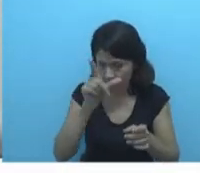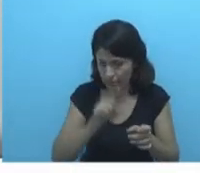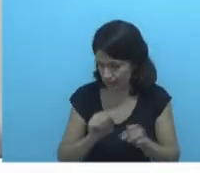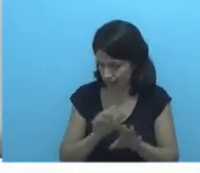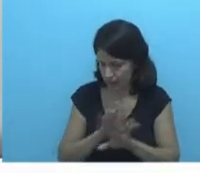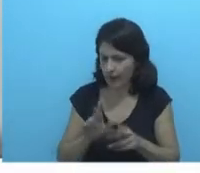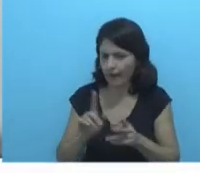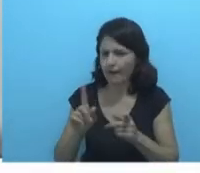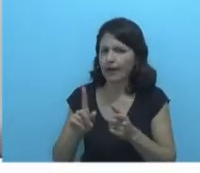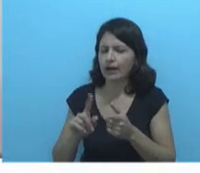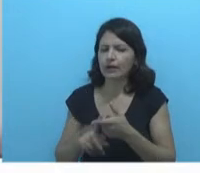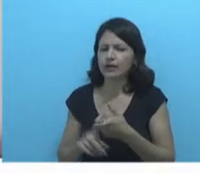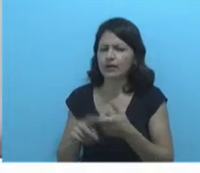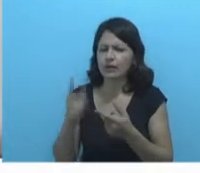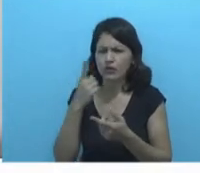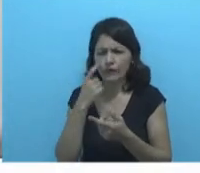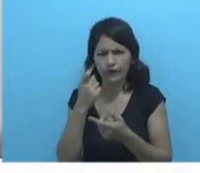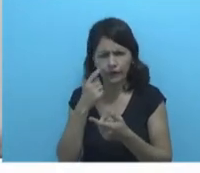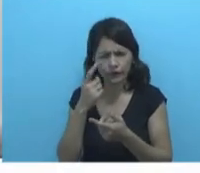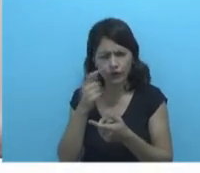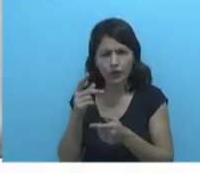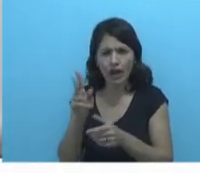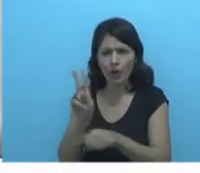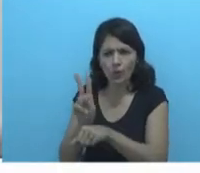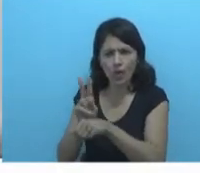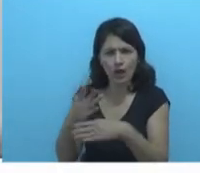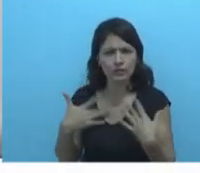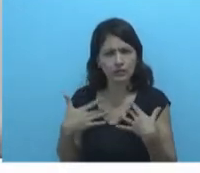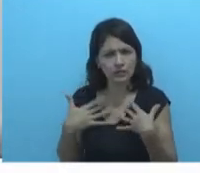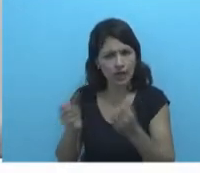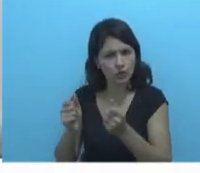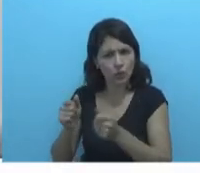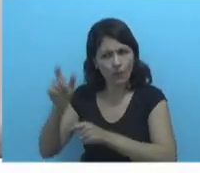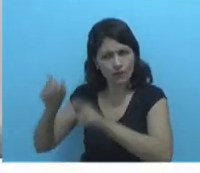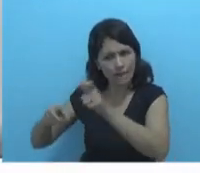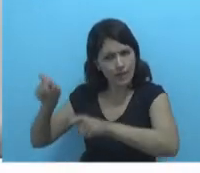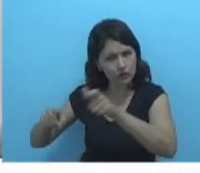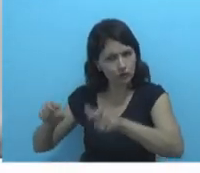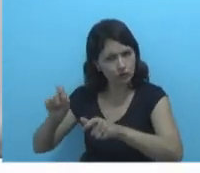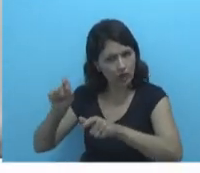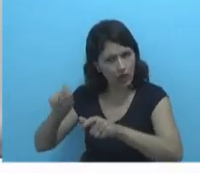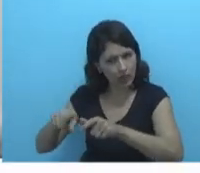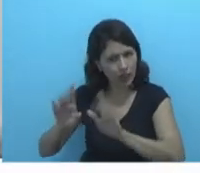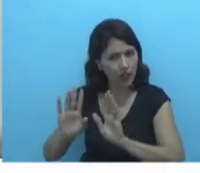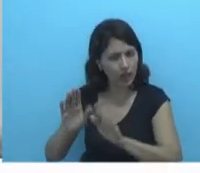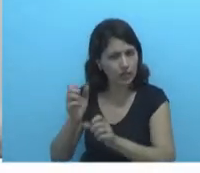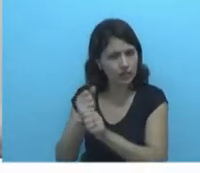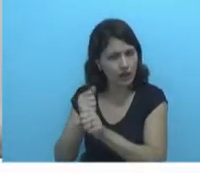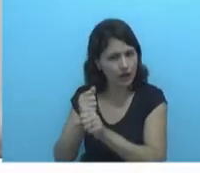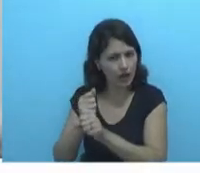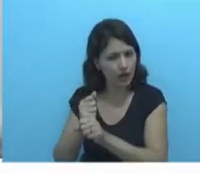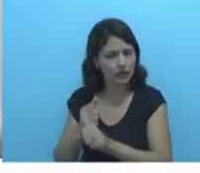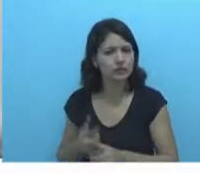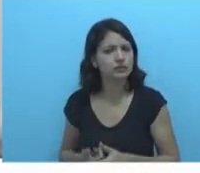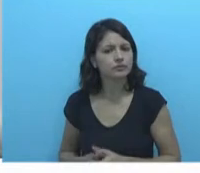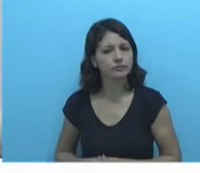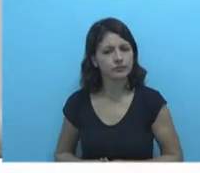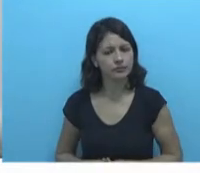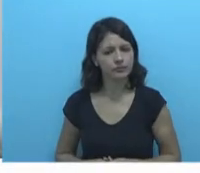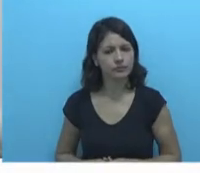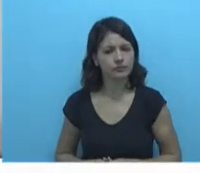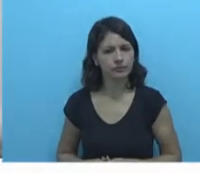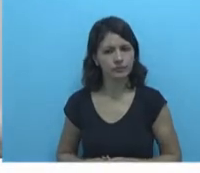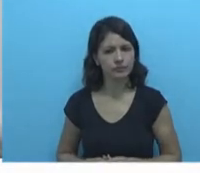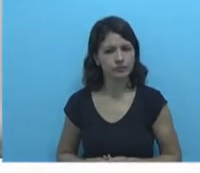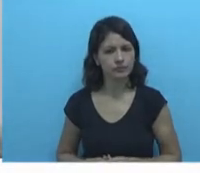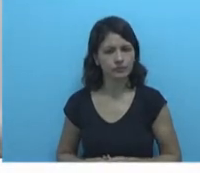esto reviste, no solamente para la zona, sino por el tener contacto con una cantidad muy grande